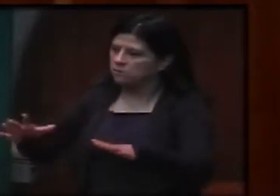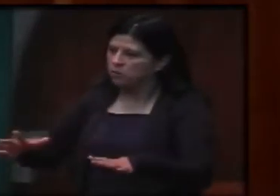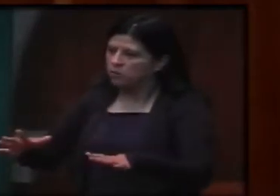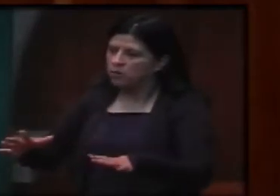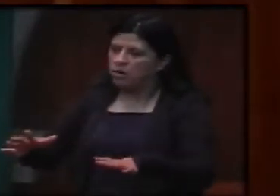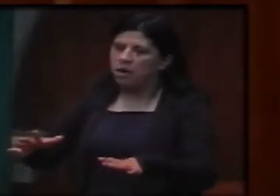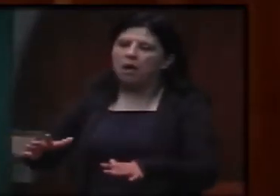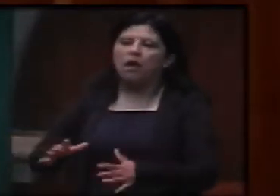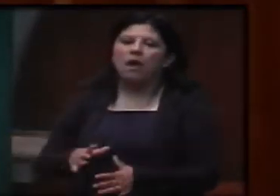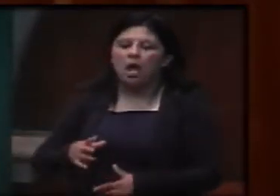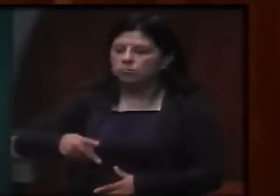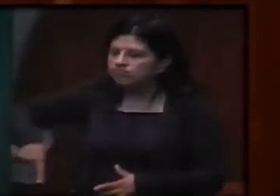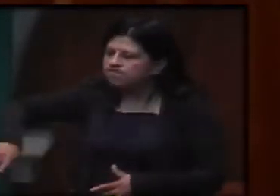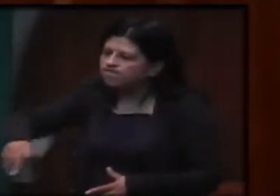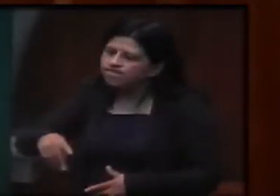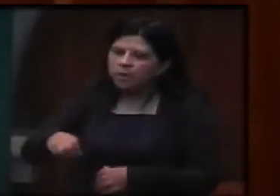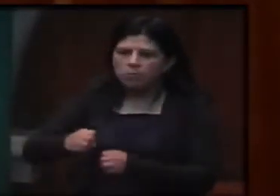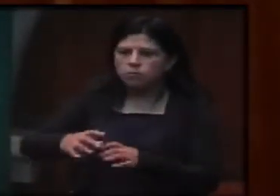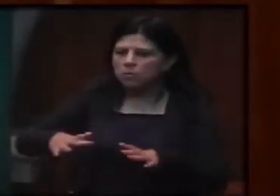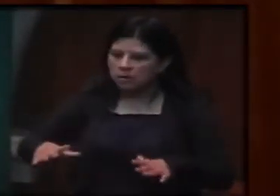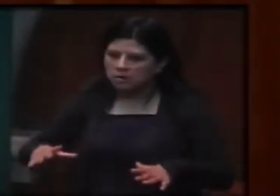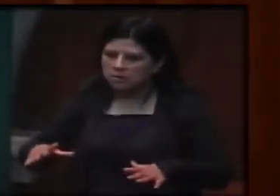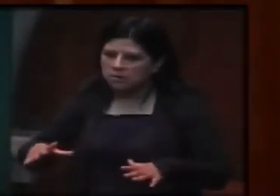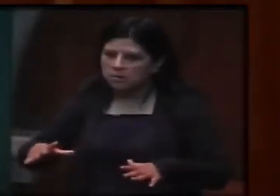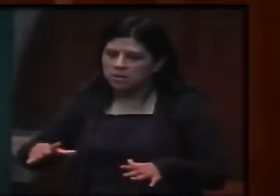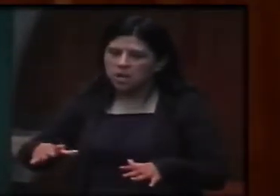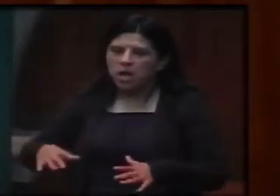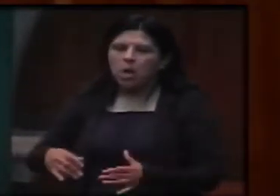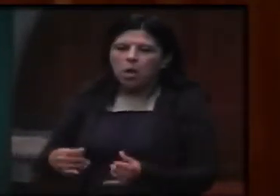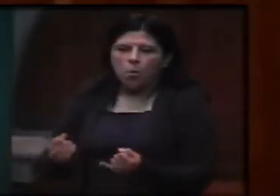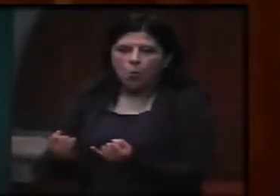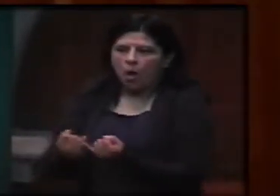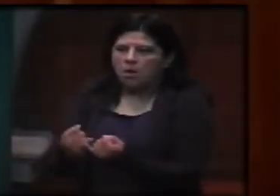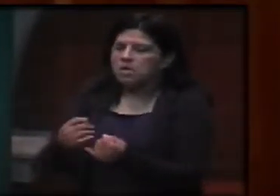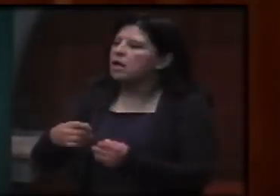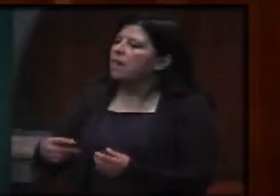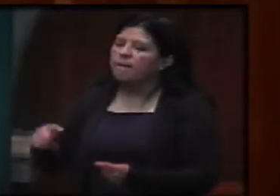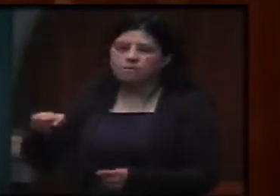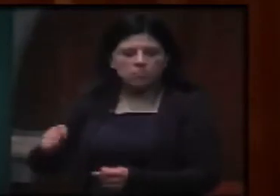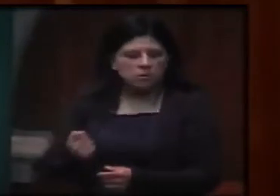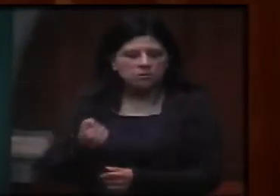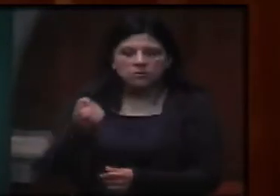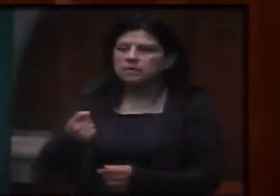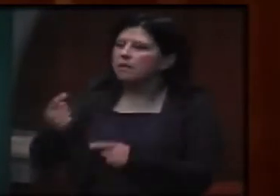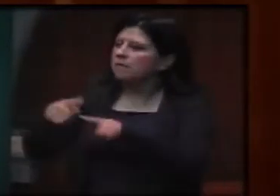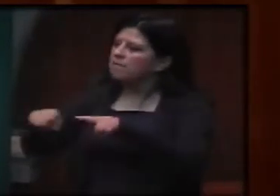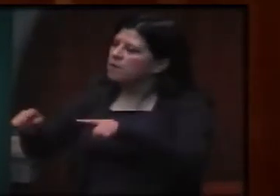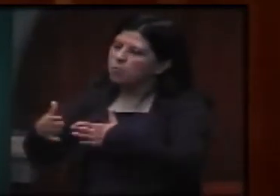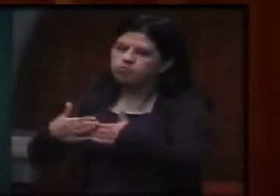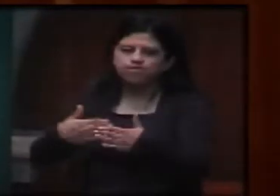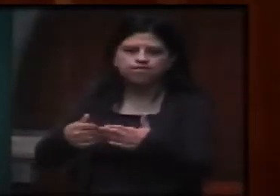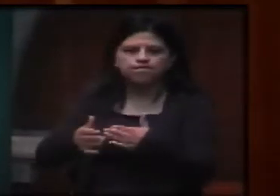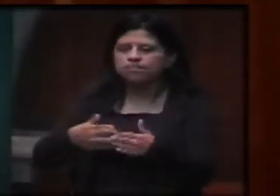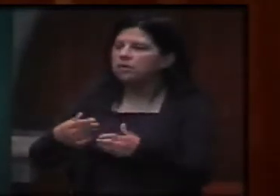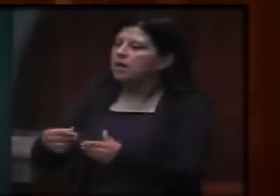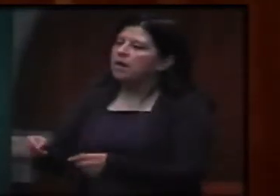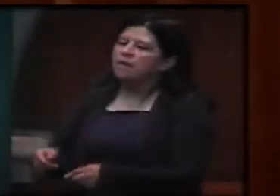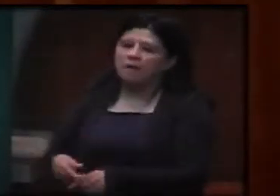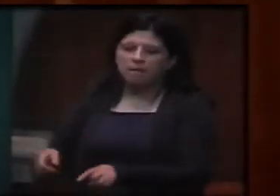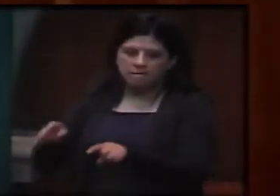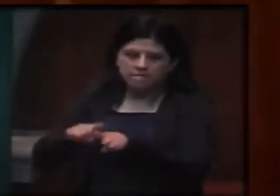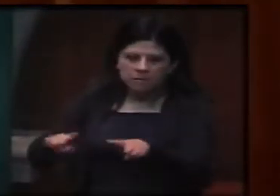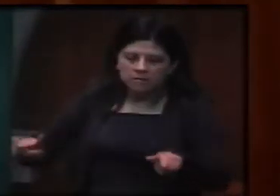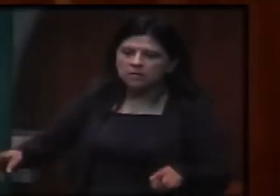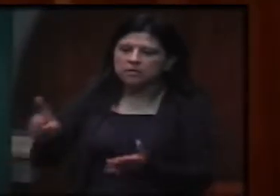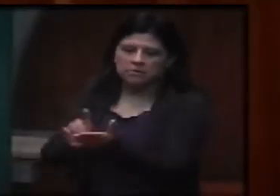general, de manera oportuna y con las tecnologías adecuadas a los diferentes tipos de discapacidad. De